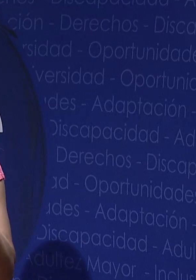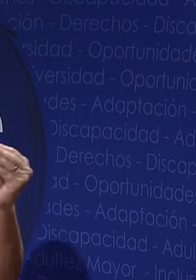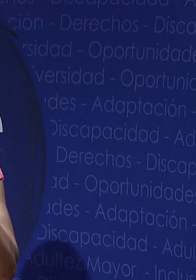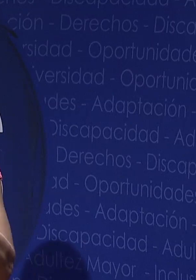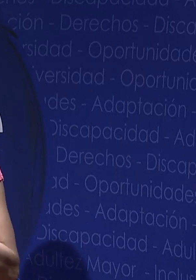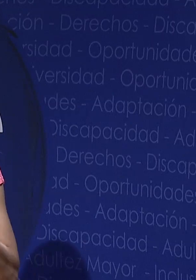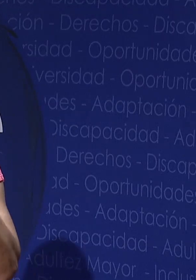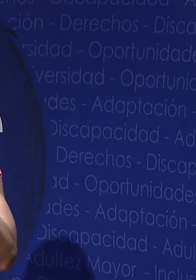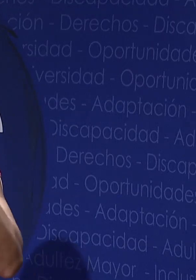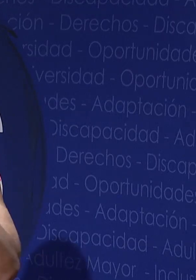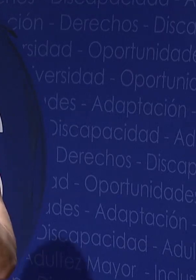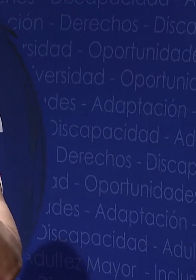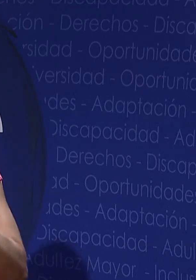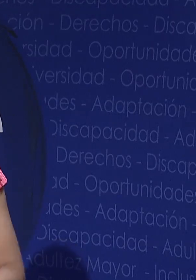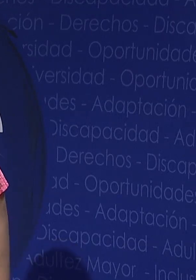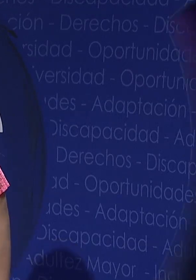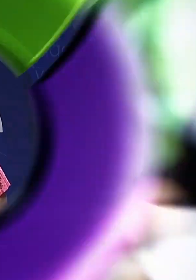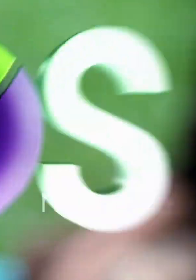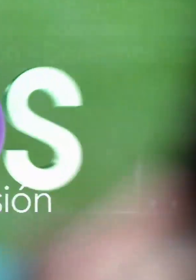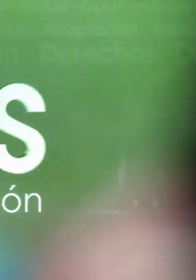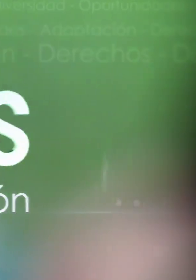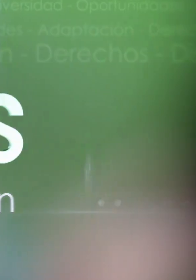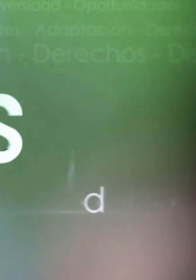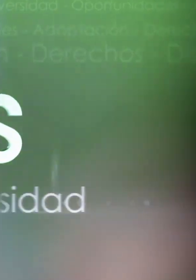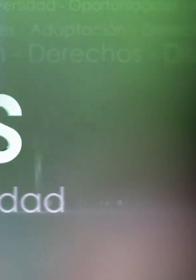volvemos con más del programa nexus